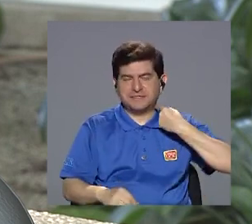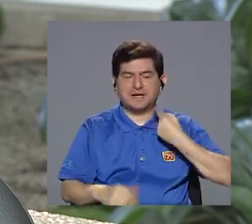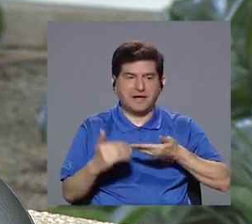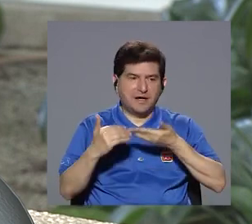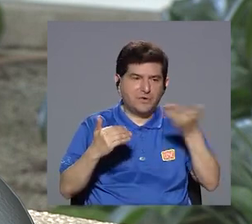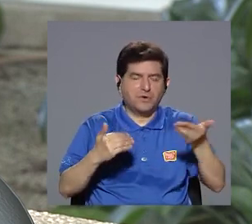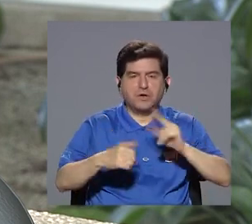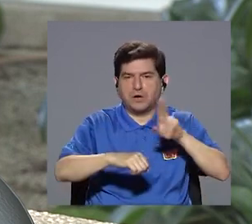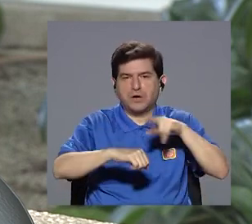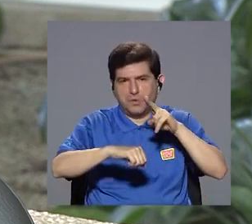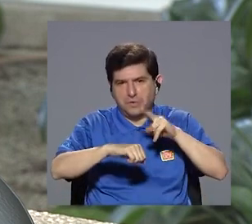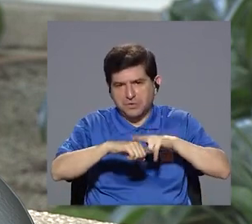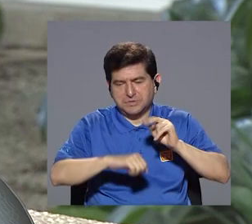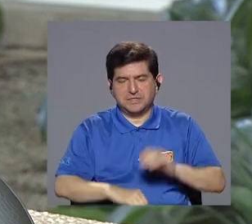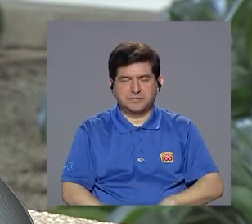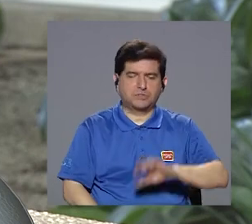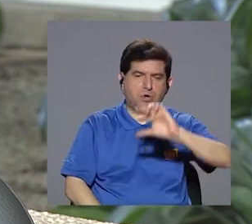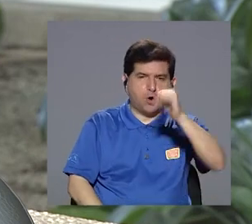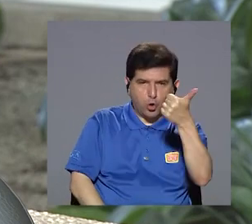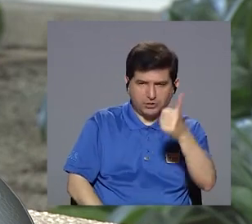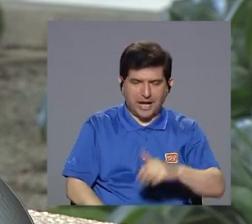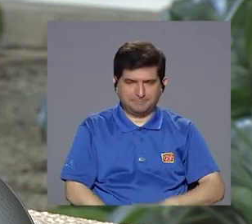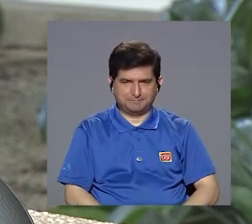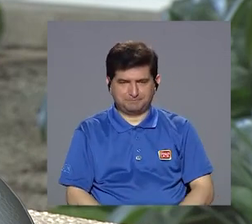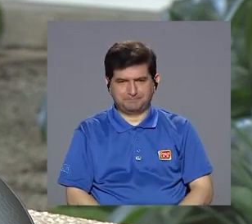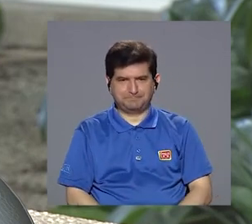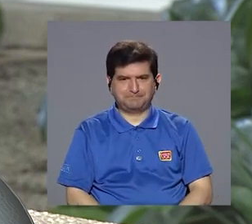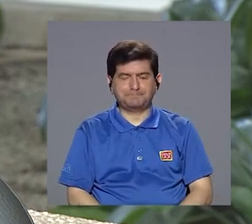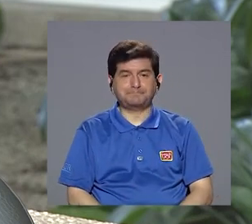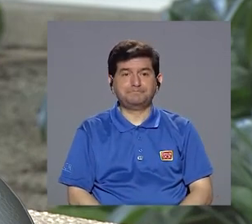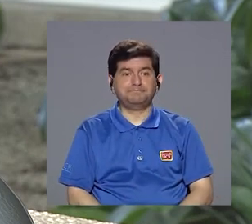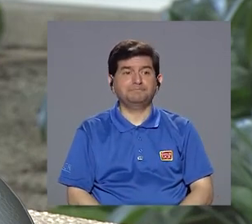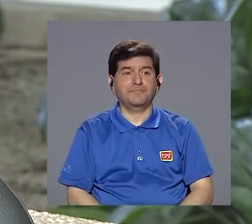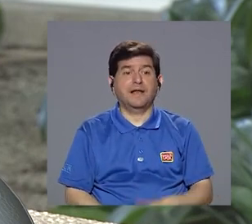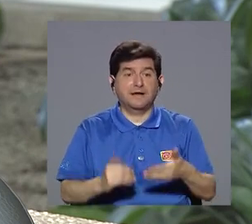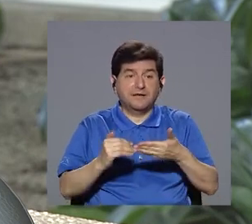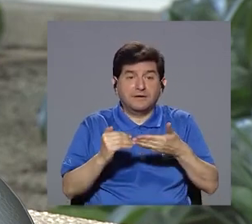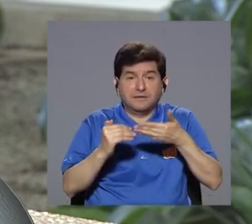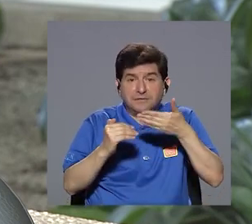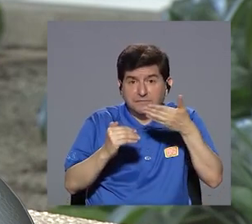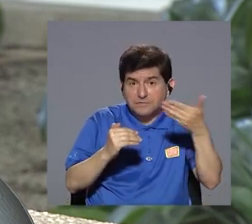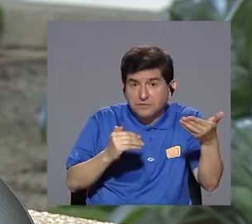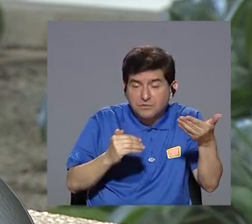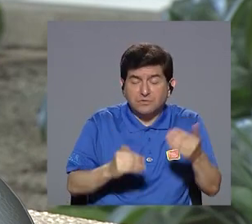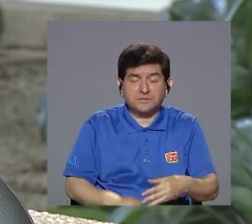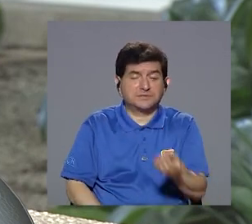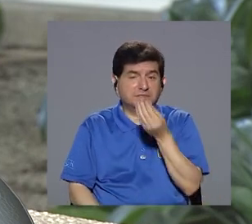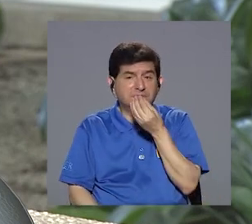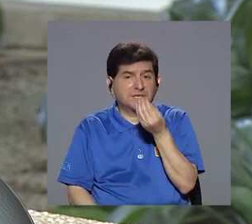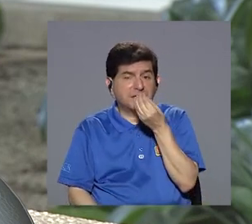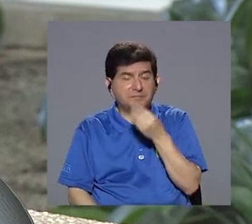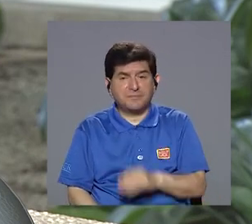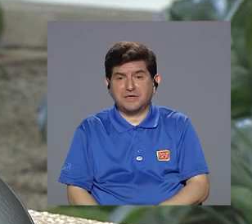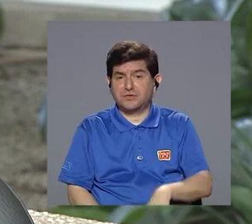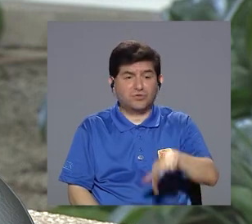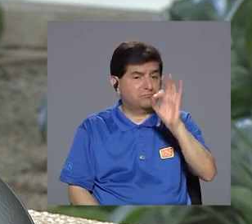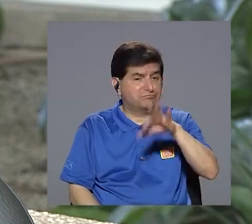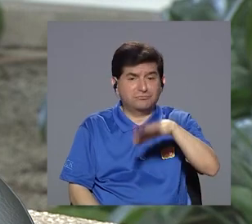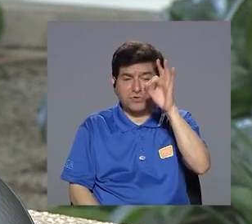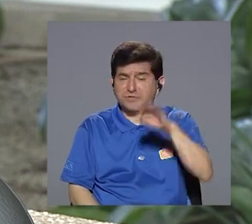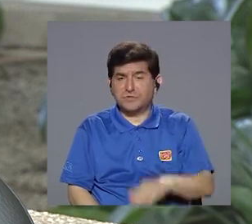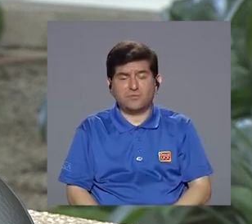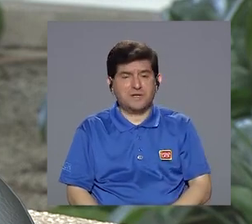de las cosas. Eso por un lado. Por otro lado, tenemos el factor que muchos alimentos no se